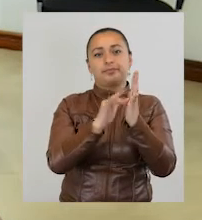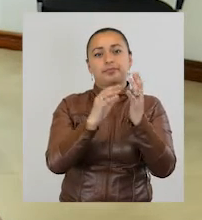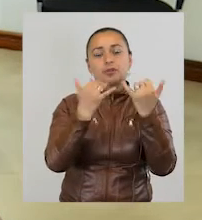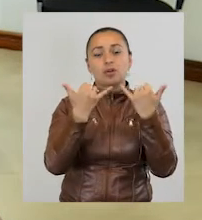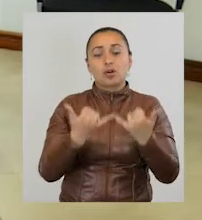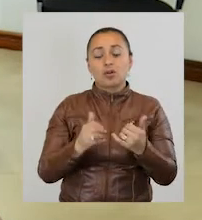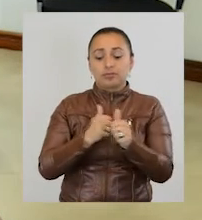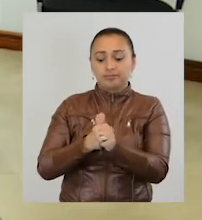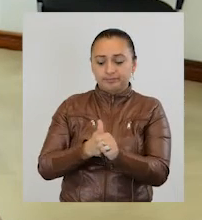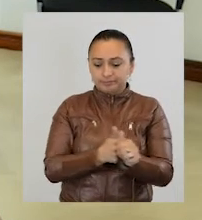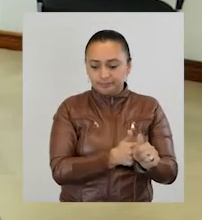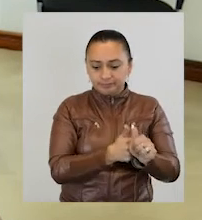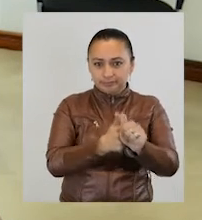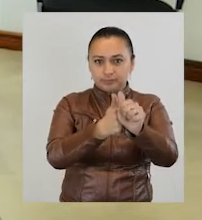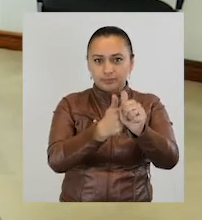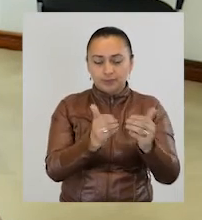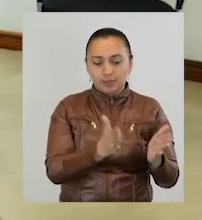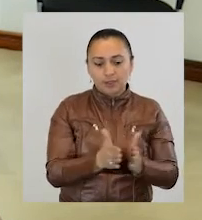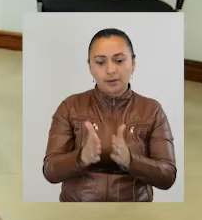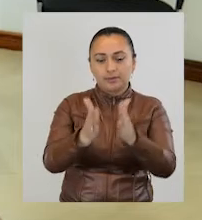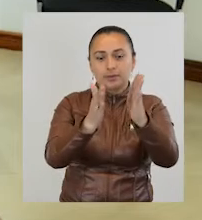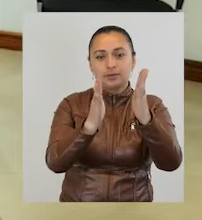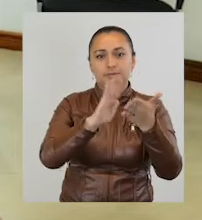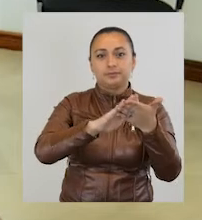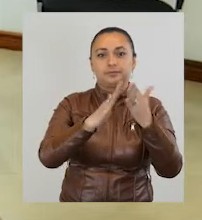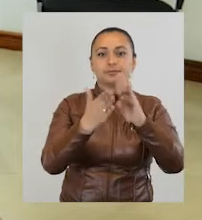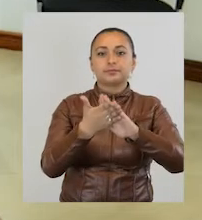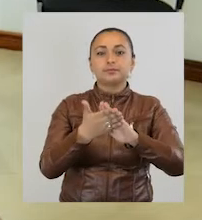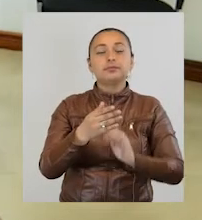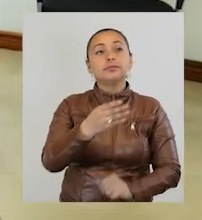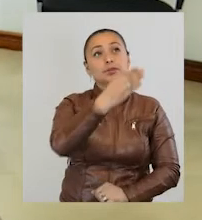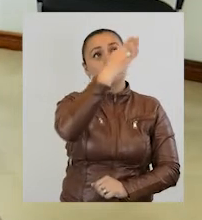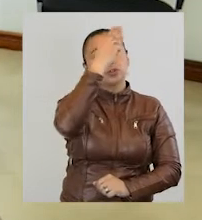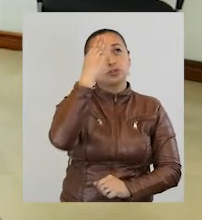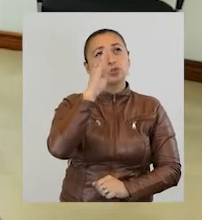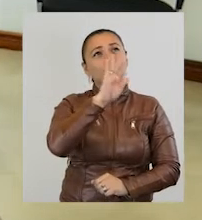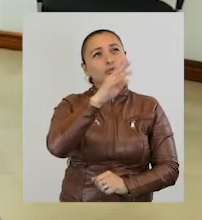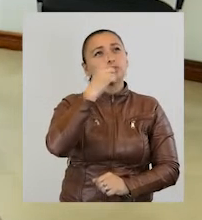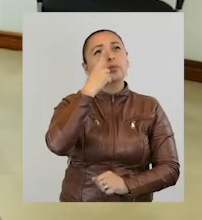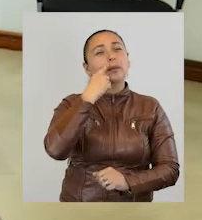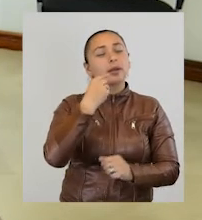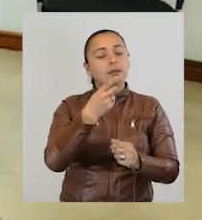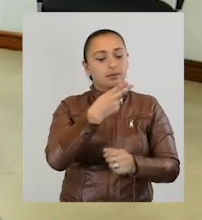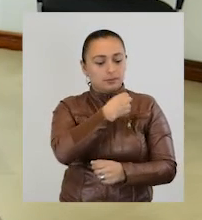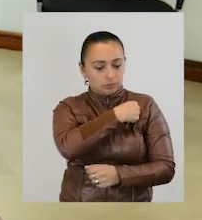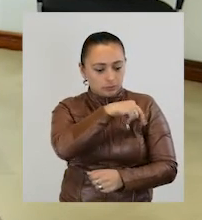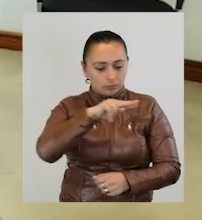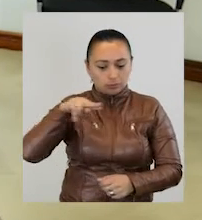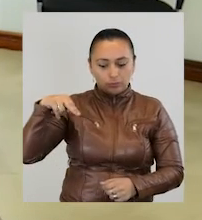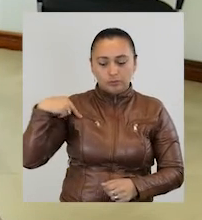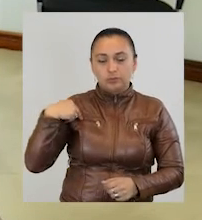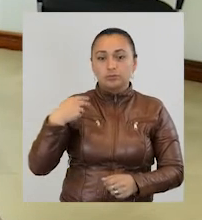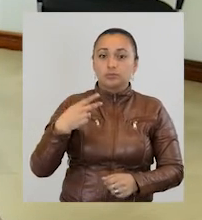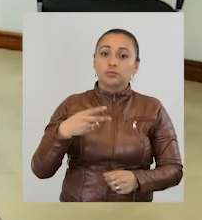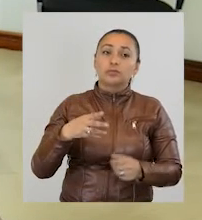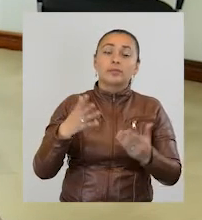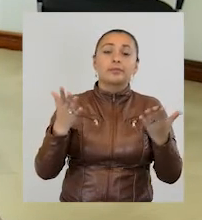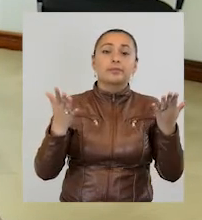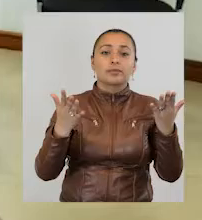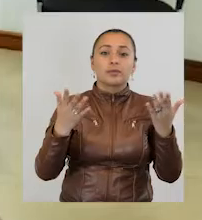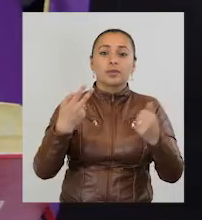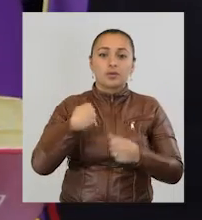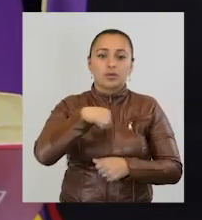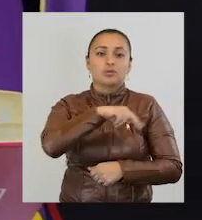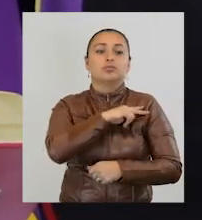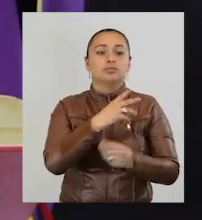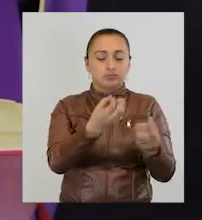la mano que nos tiendes a los pecadores, el camino que nos conduce a la paz. Dios, Padre nuestro, nos habíamos